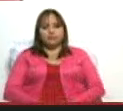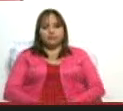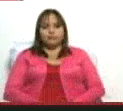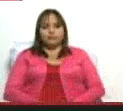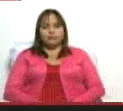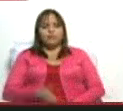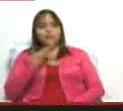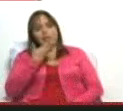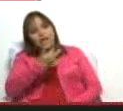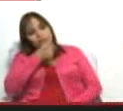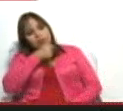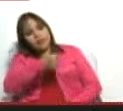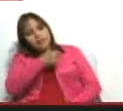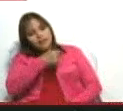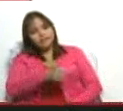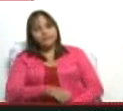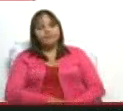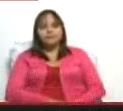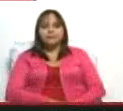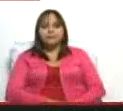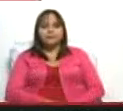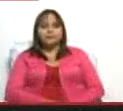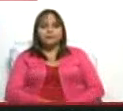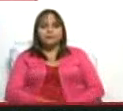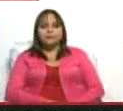Gracias, Melanie. Mira,